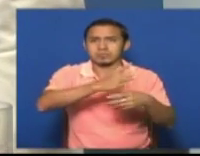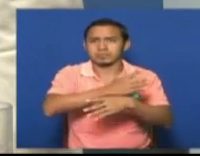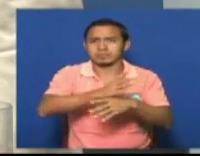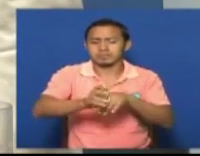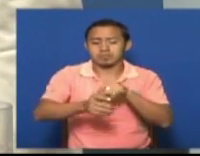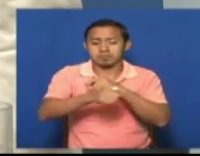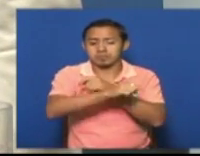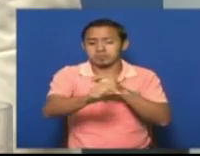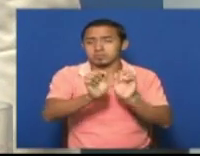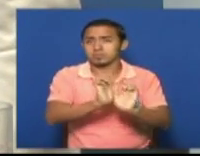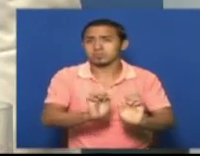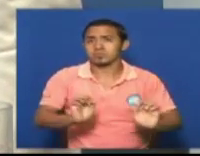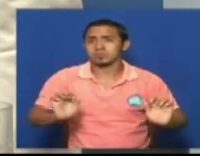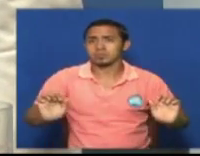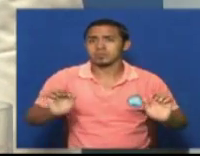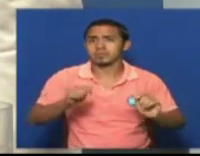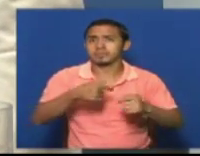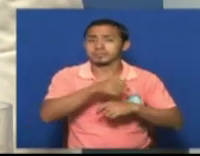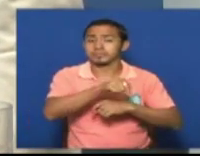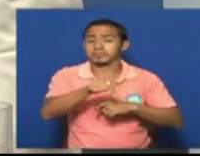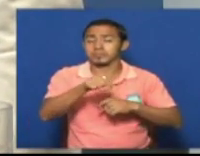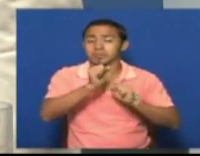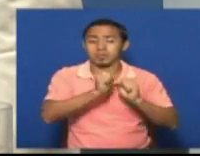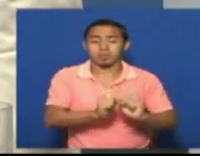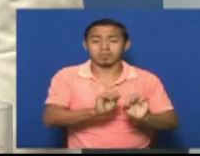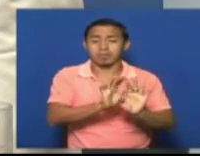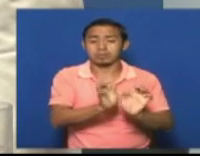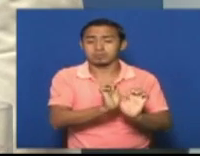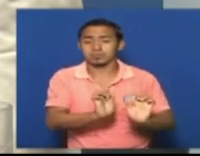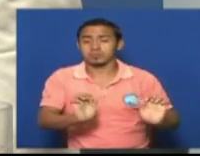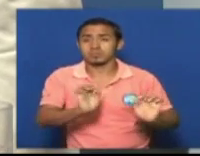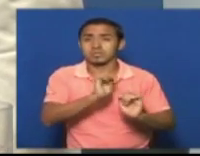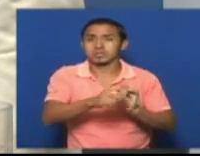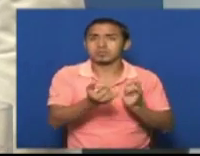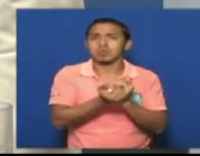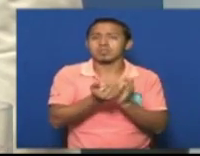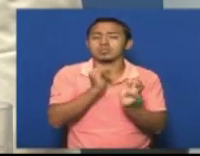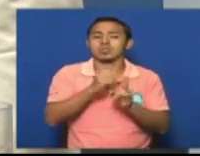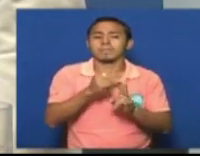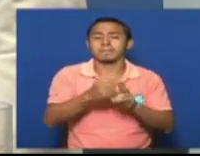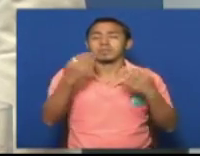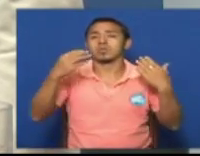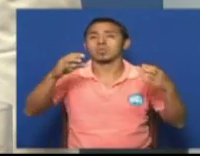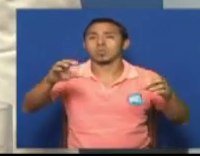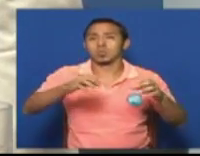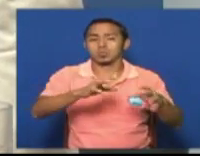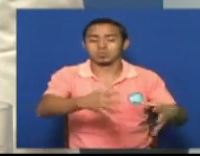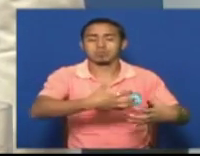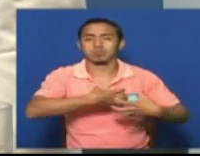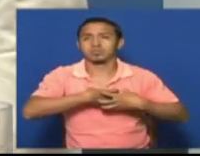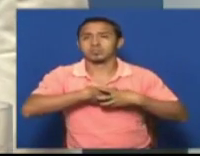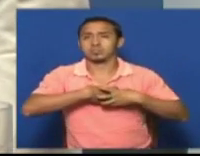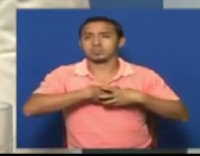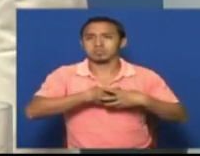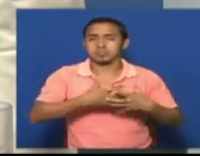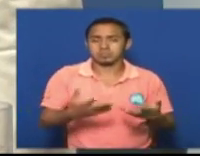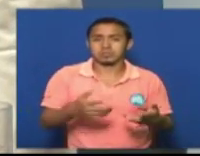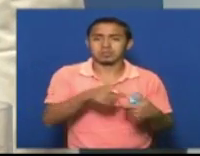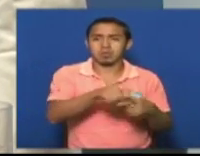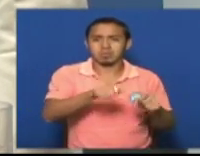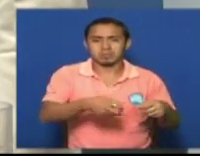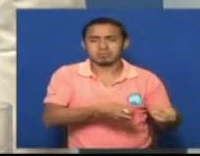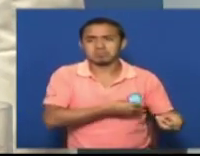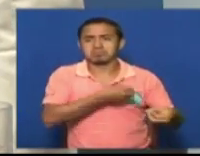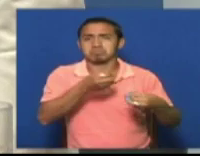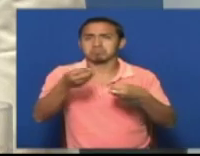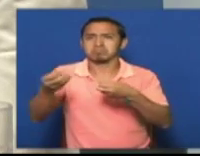menores en donde los niños y las niñas eran concebidas como cosas como propiedad como mercancía como un bien